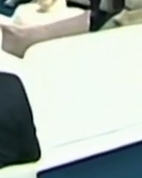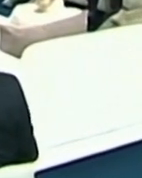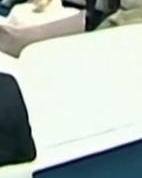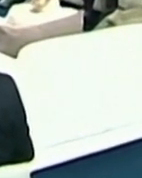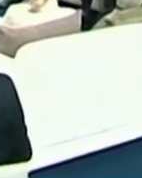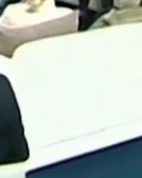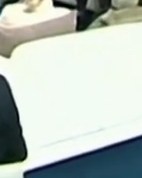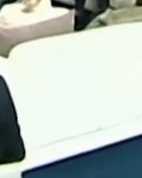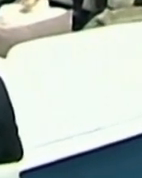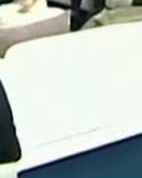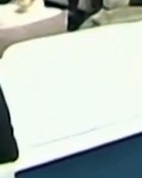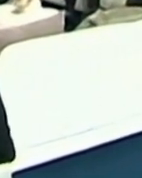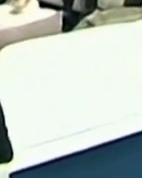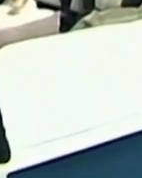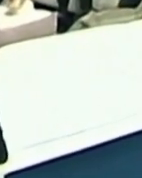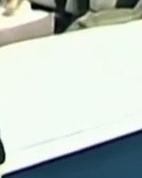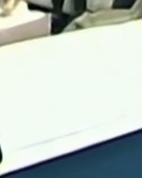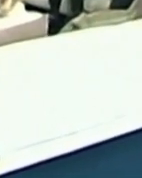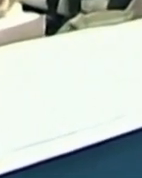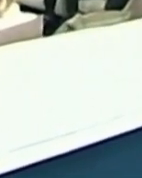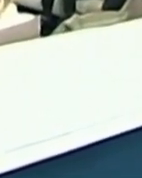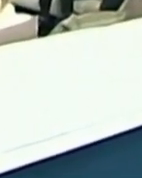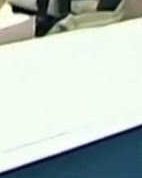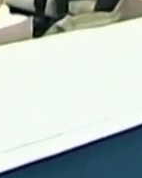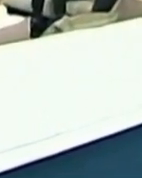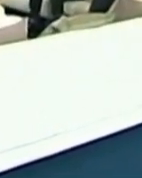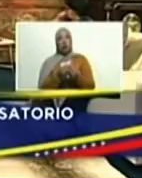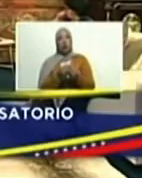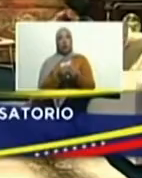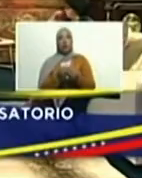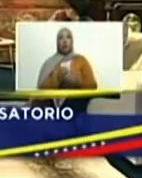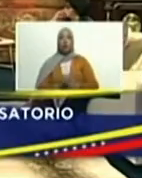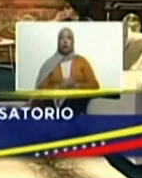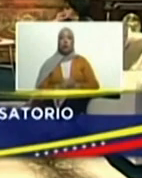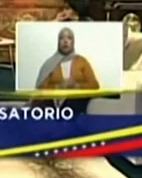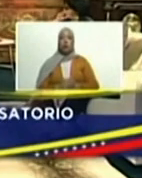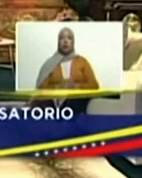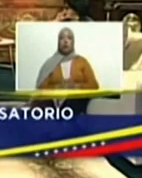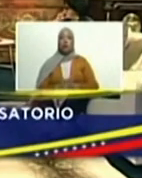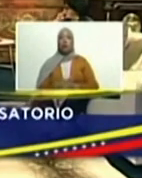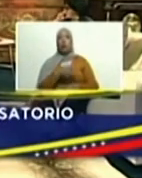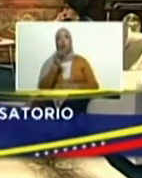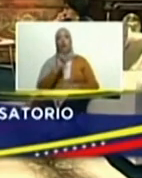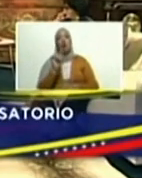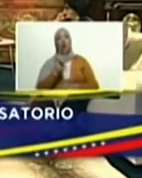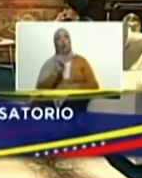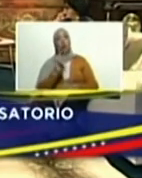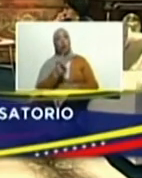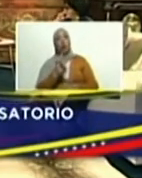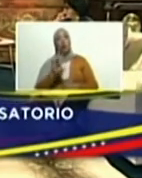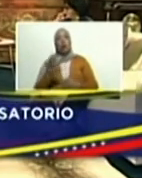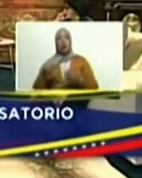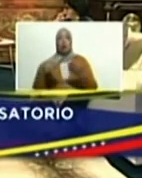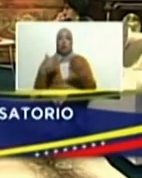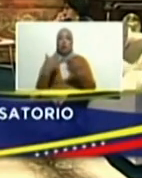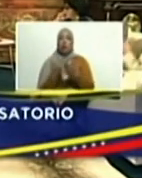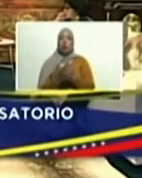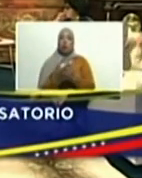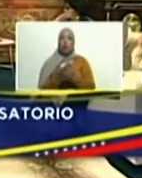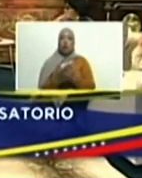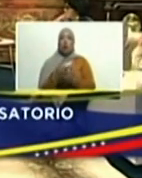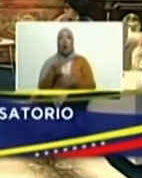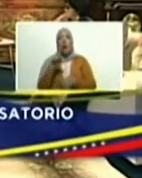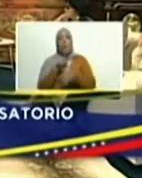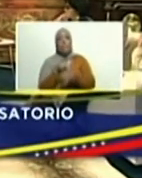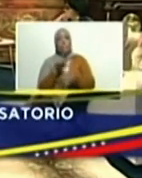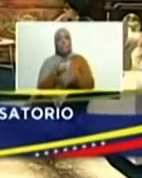dificultades, buscando salidas democráticas, porque eso es lo que ha evitado que Venezuela sea una condición peor en la que ya se encuentra. Recordemos que solamente